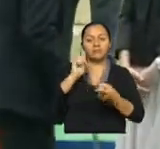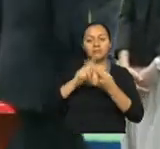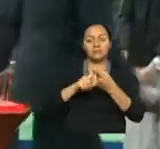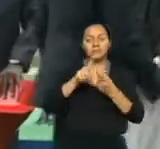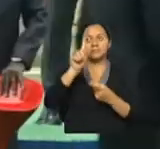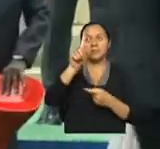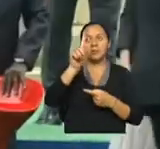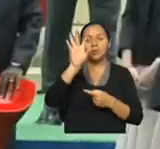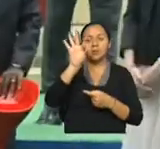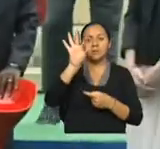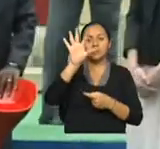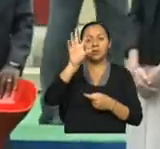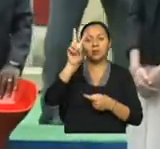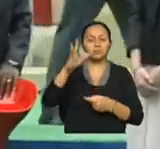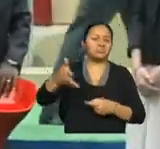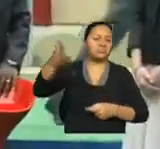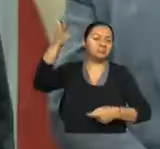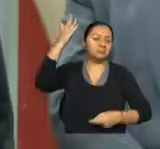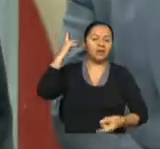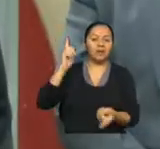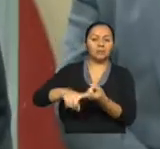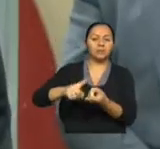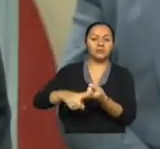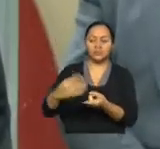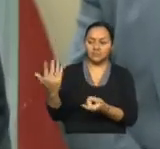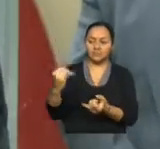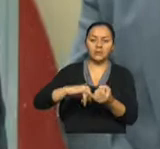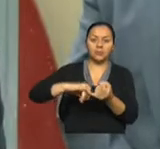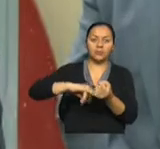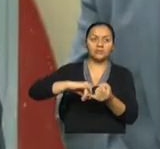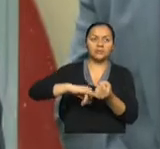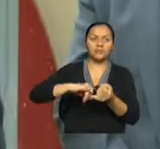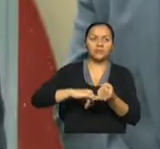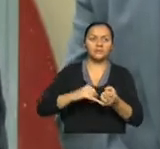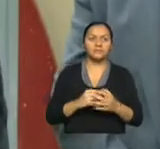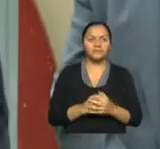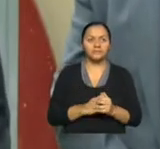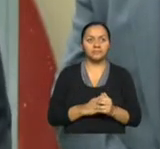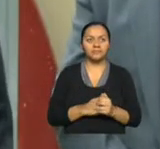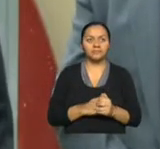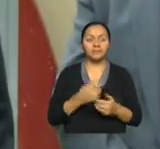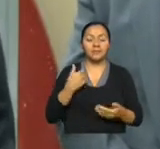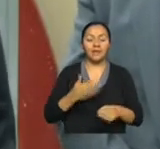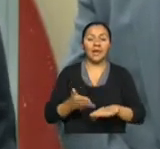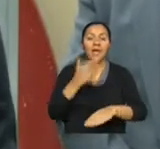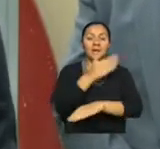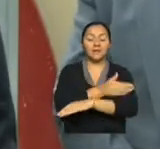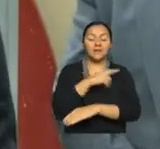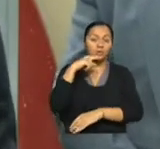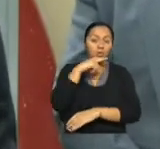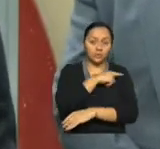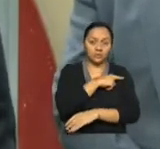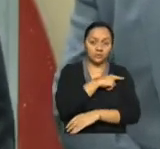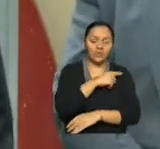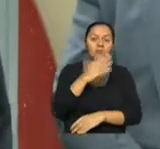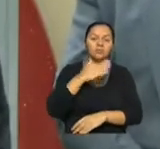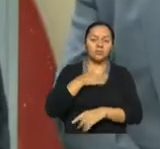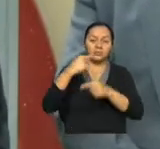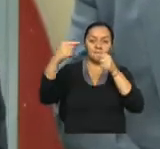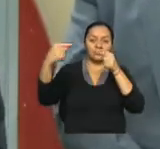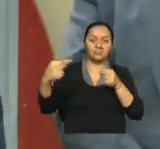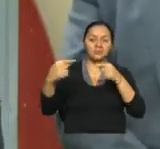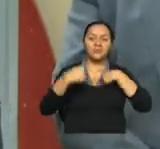sus apuestas para el próximo año. I play against Russia. Jugué contra Rusia y Brasil ganó la Copa del Mundo